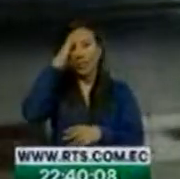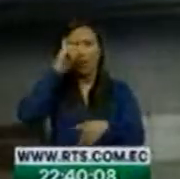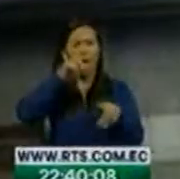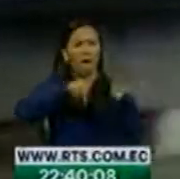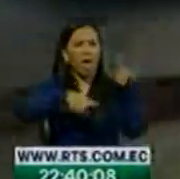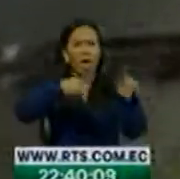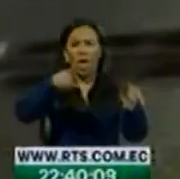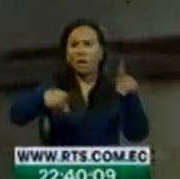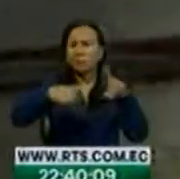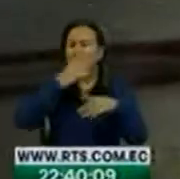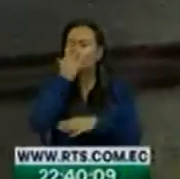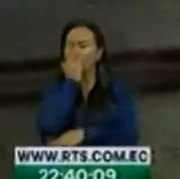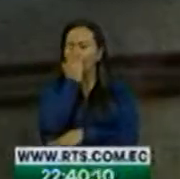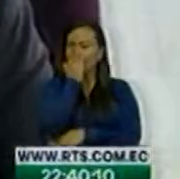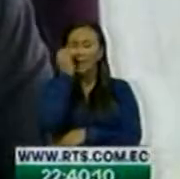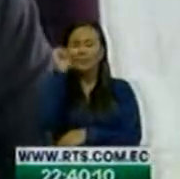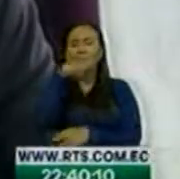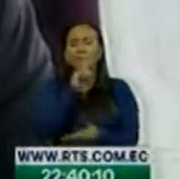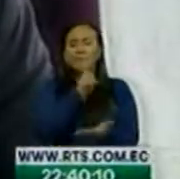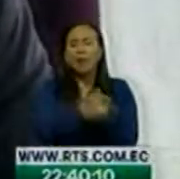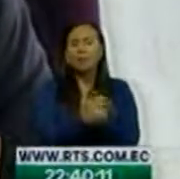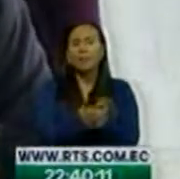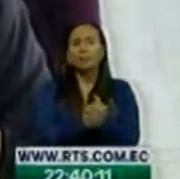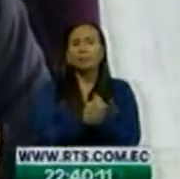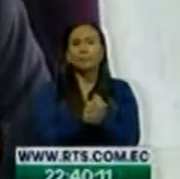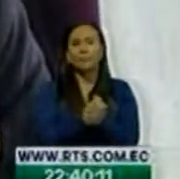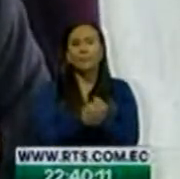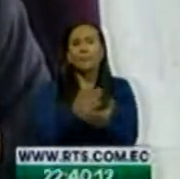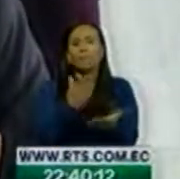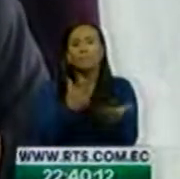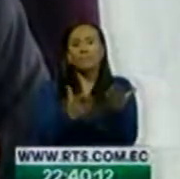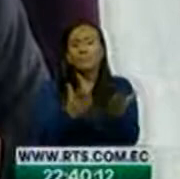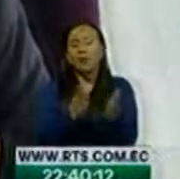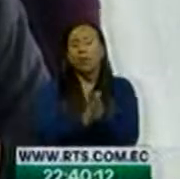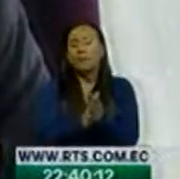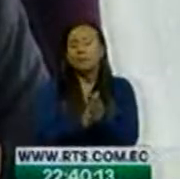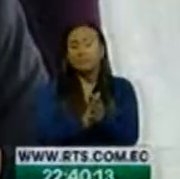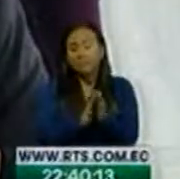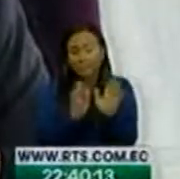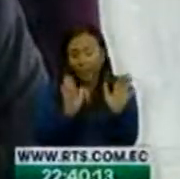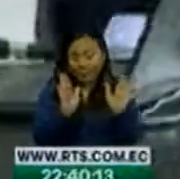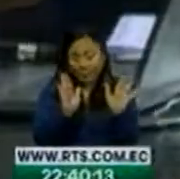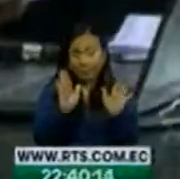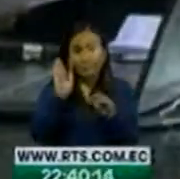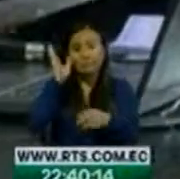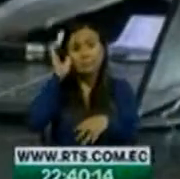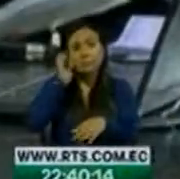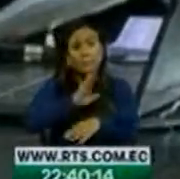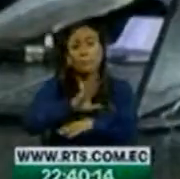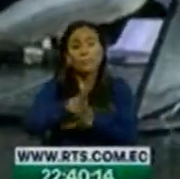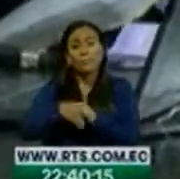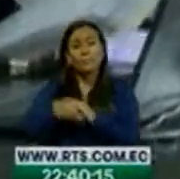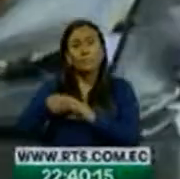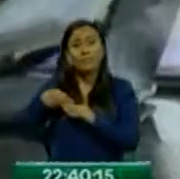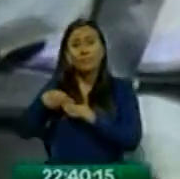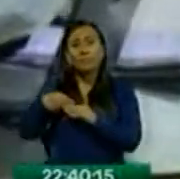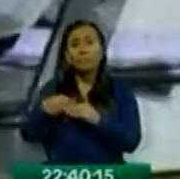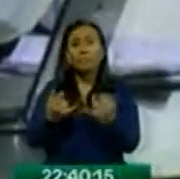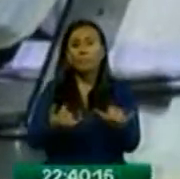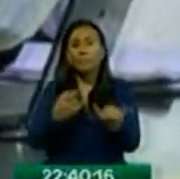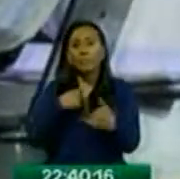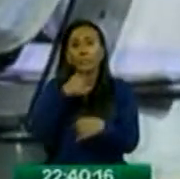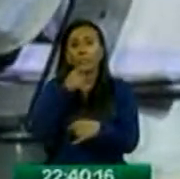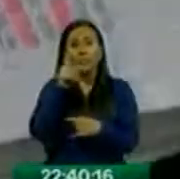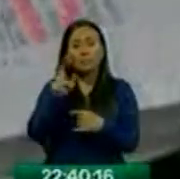anomalías en los procesos son reales. Es posible de que haya otros casos, estamos analizando. Por lo que para el ministro Ernesto Pazmiño no